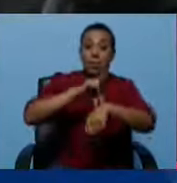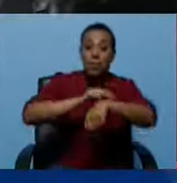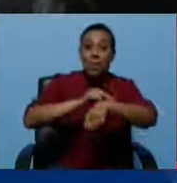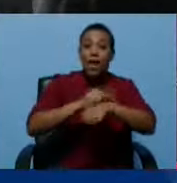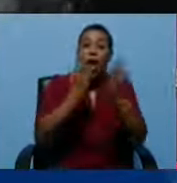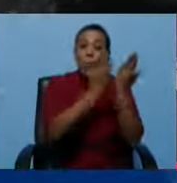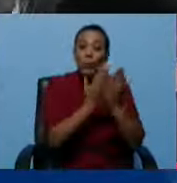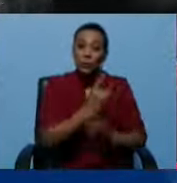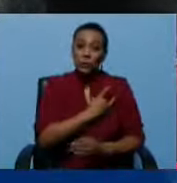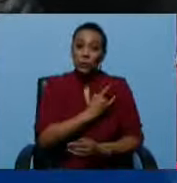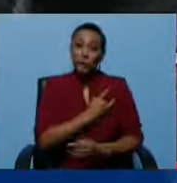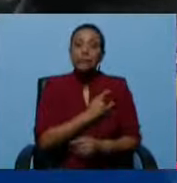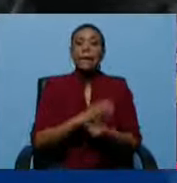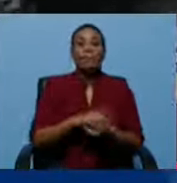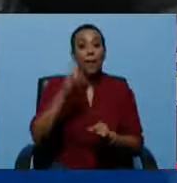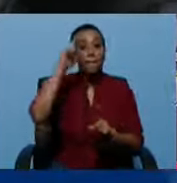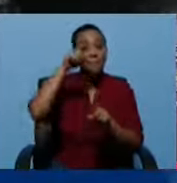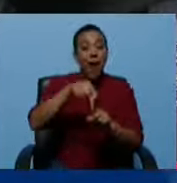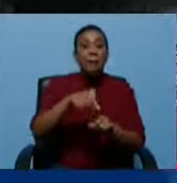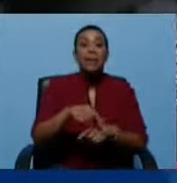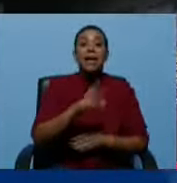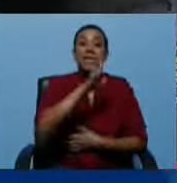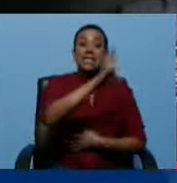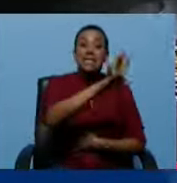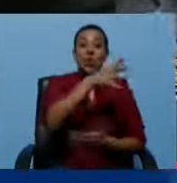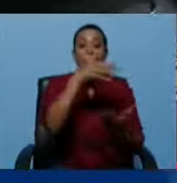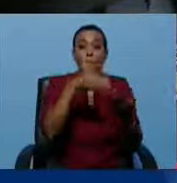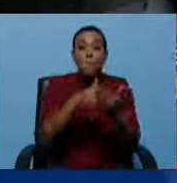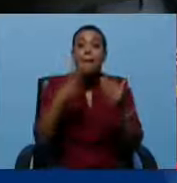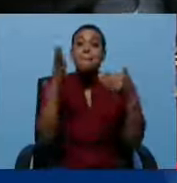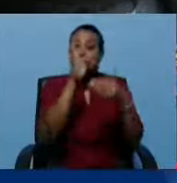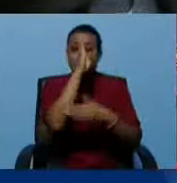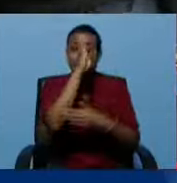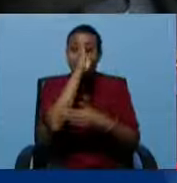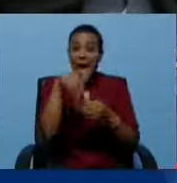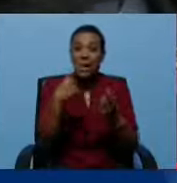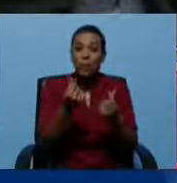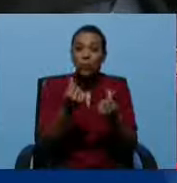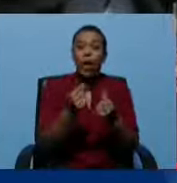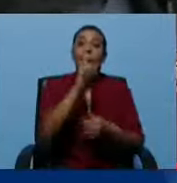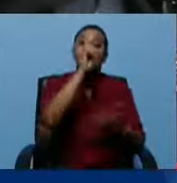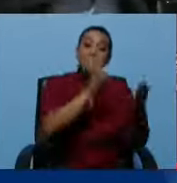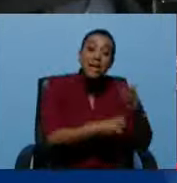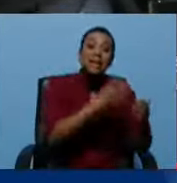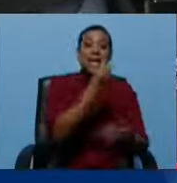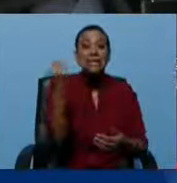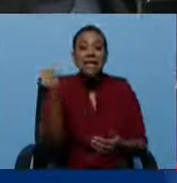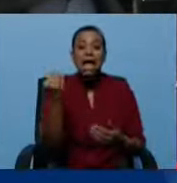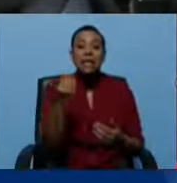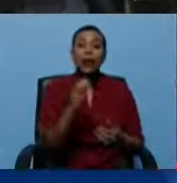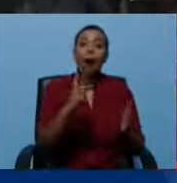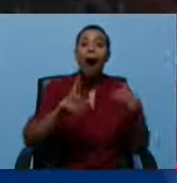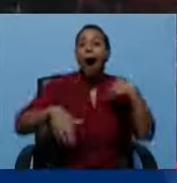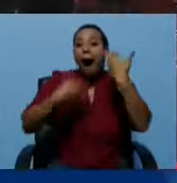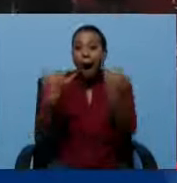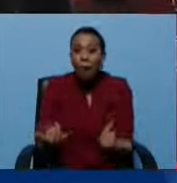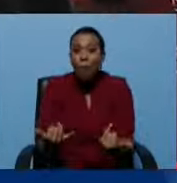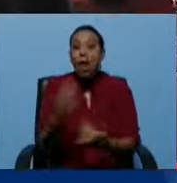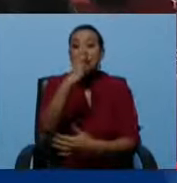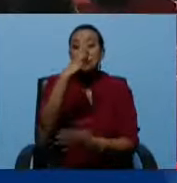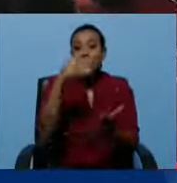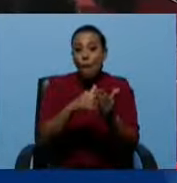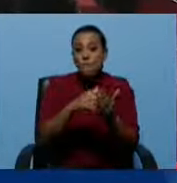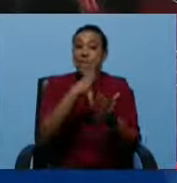fortalecimiento académico para 5.000 becas. Pasamos de 1.300 a 5.000 nuevas